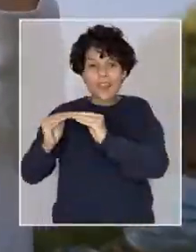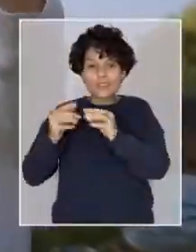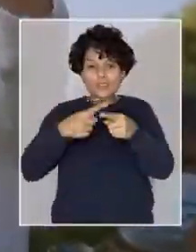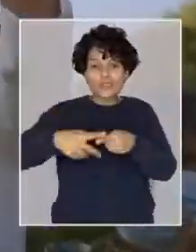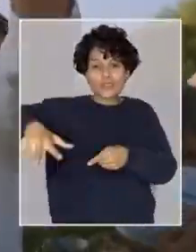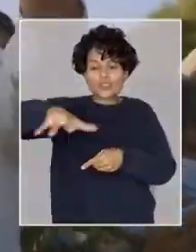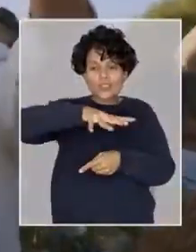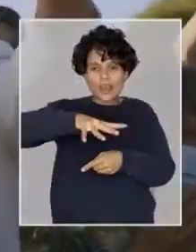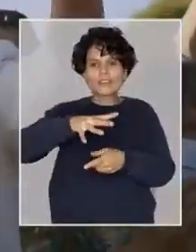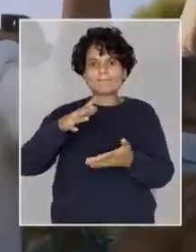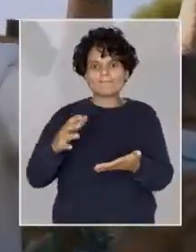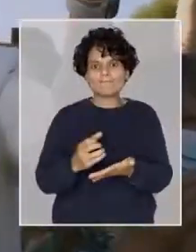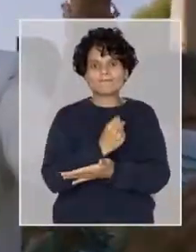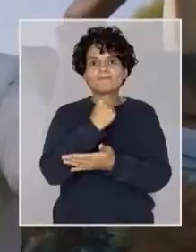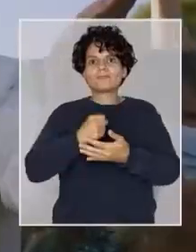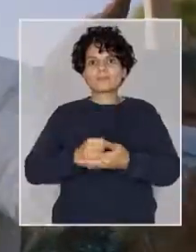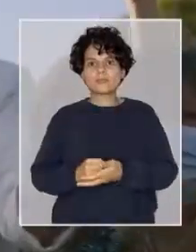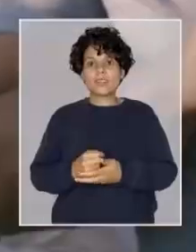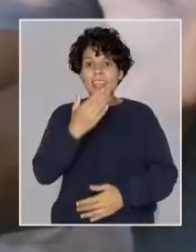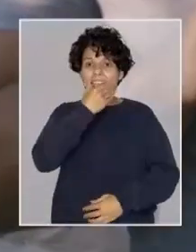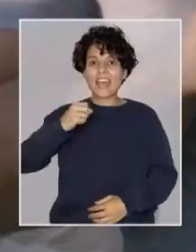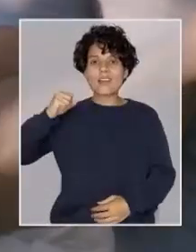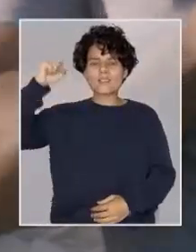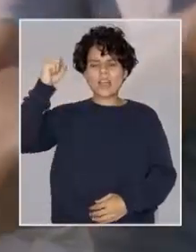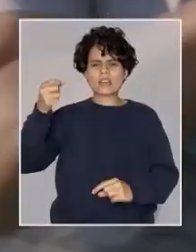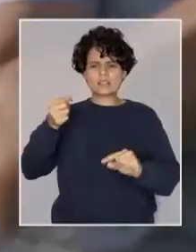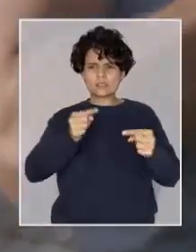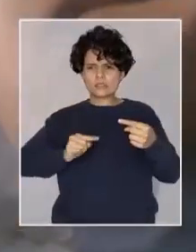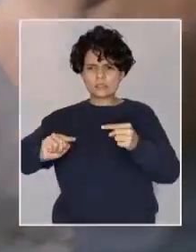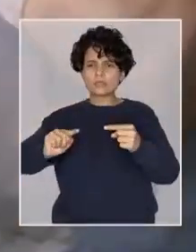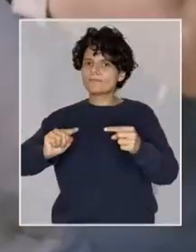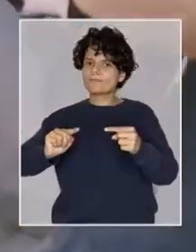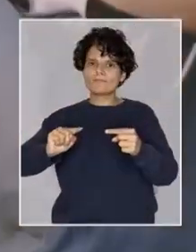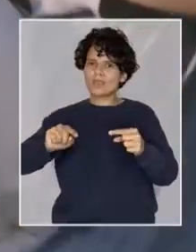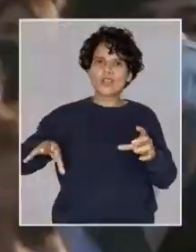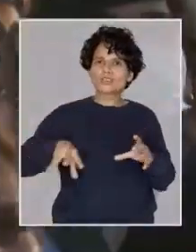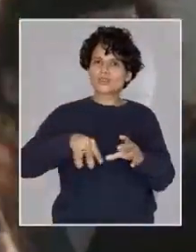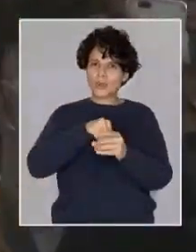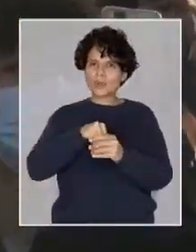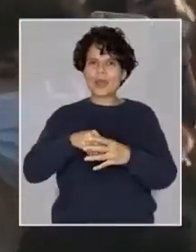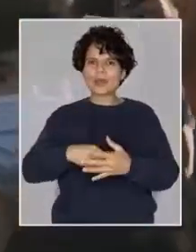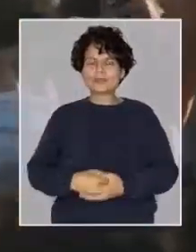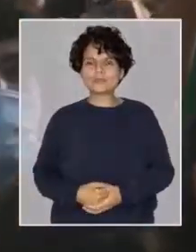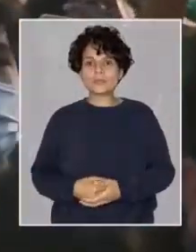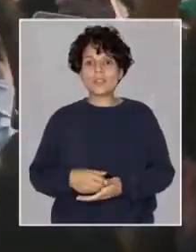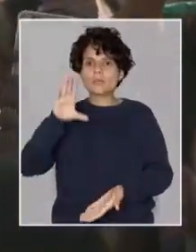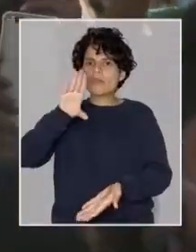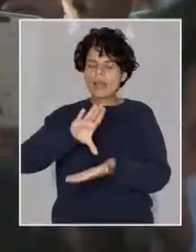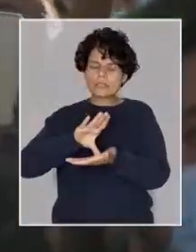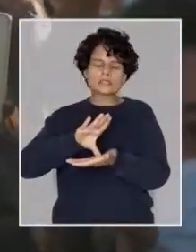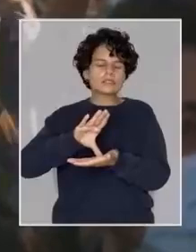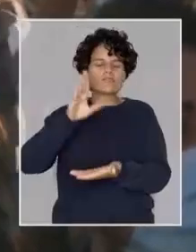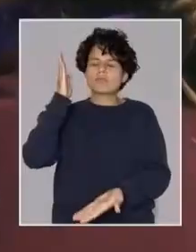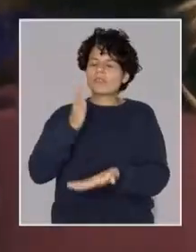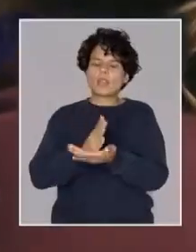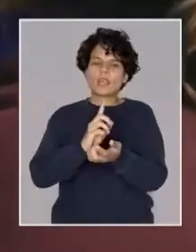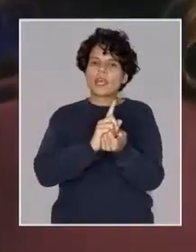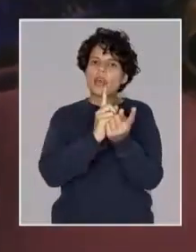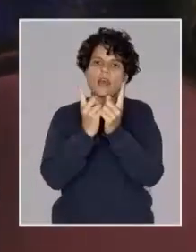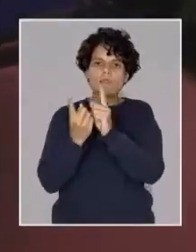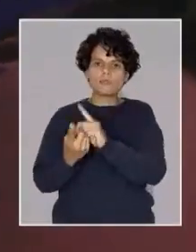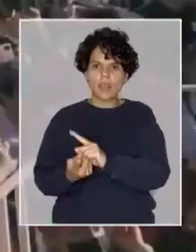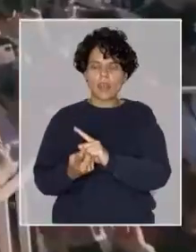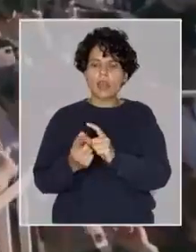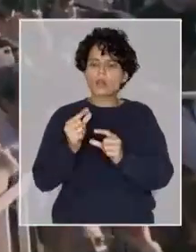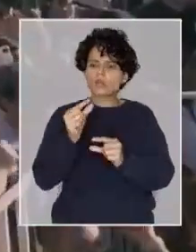sociales. Gabriel suma y no divide. Nuestro país requiere cambios y eso